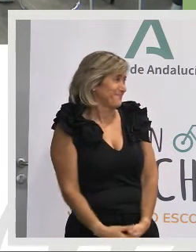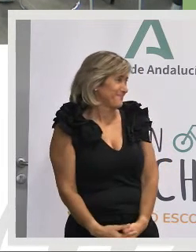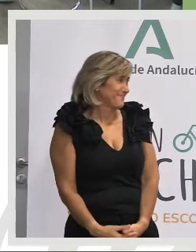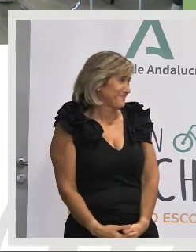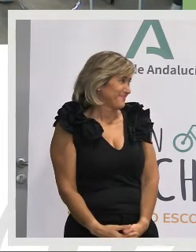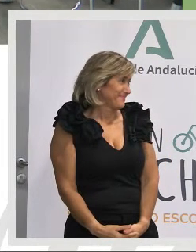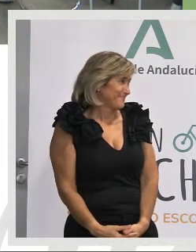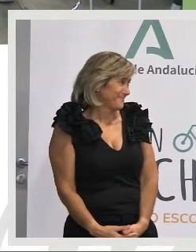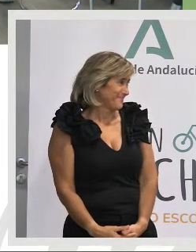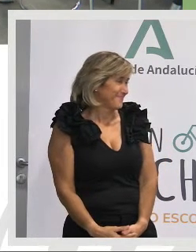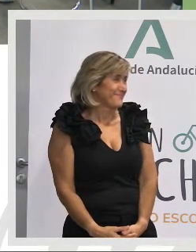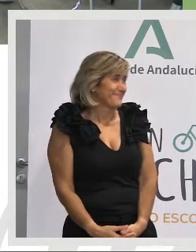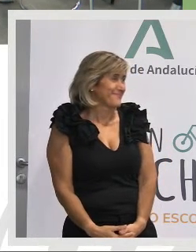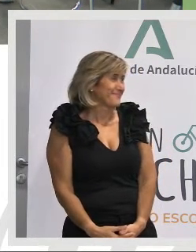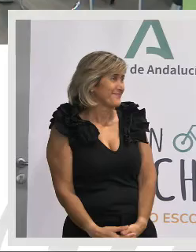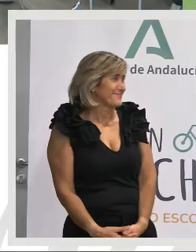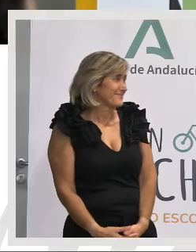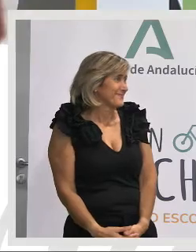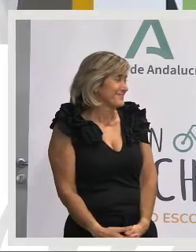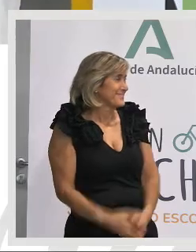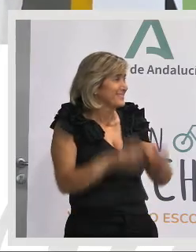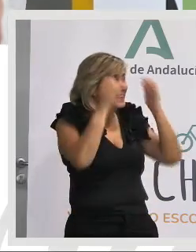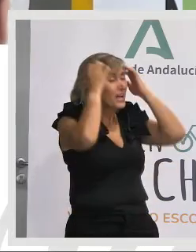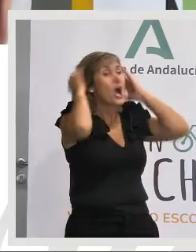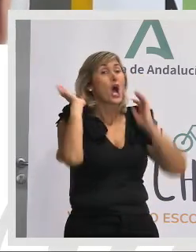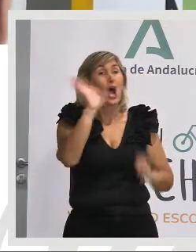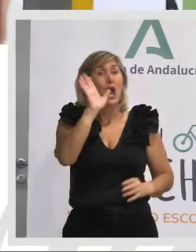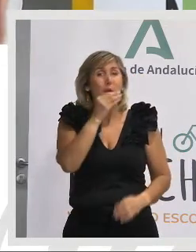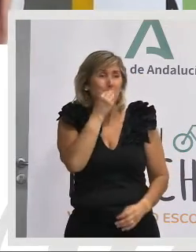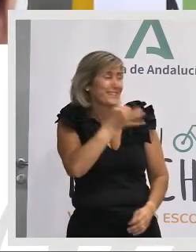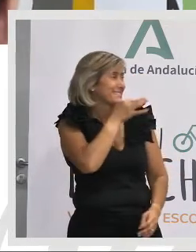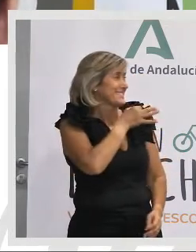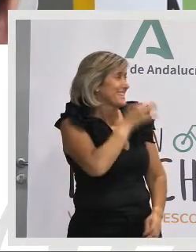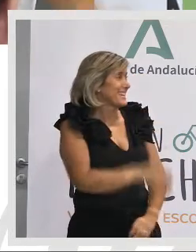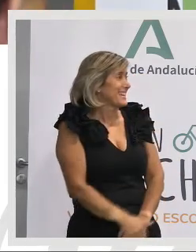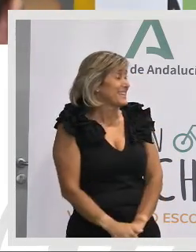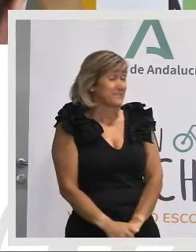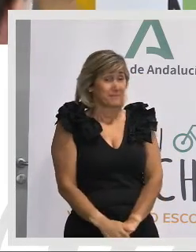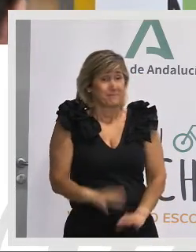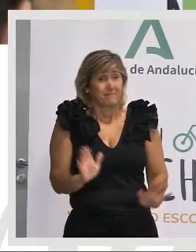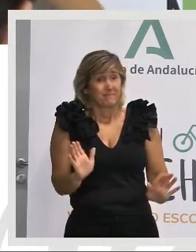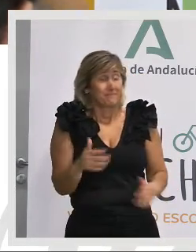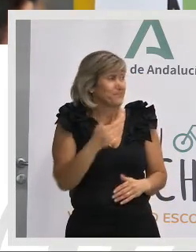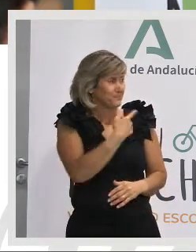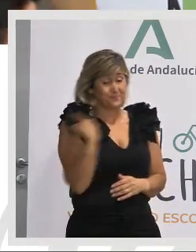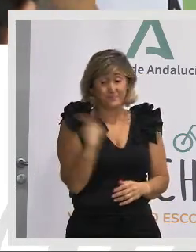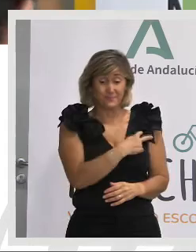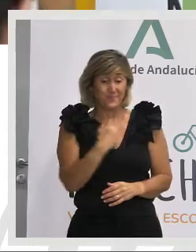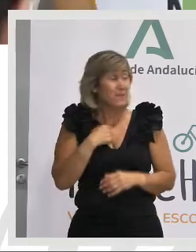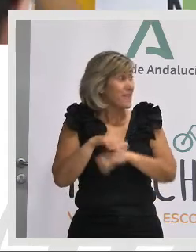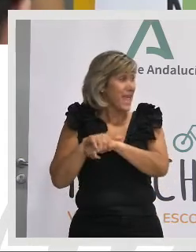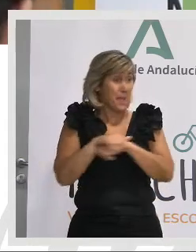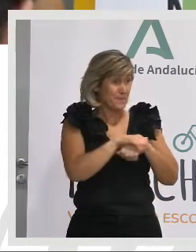Hola, buenas tardes. Estos son mis amigos